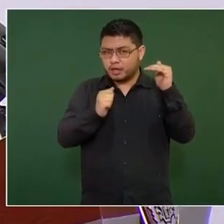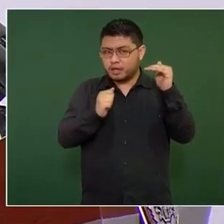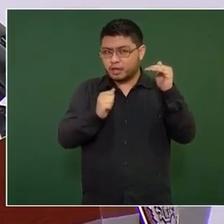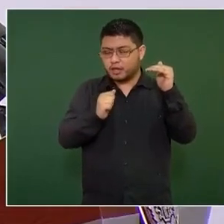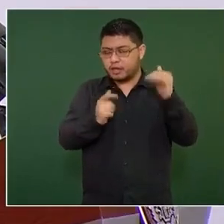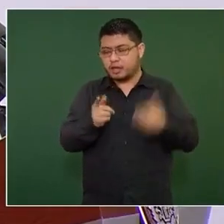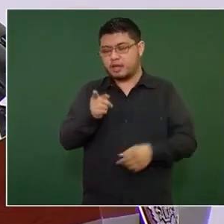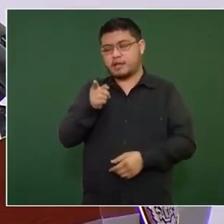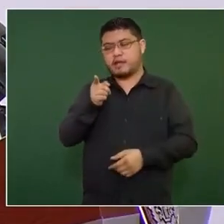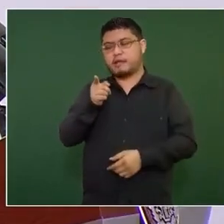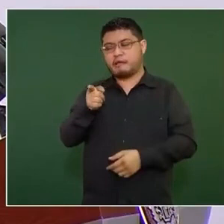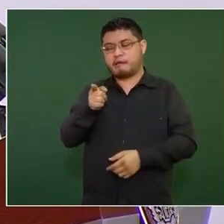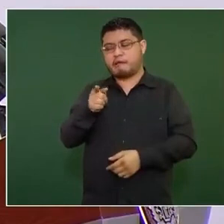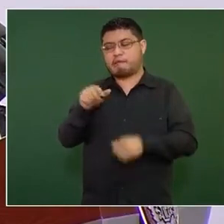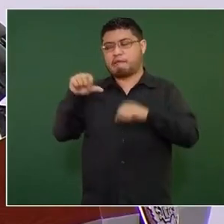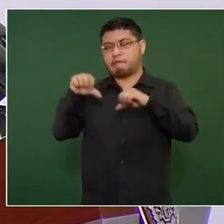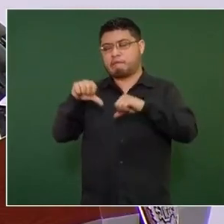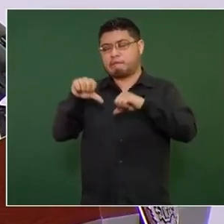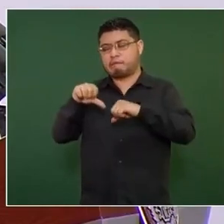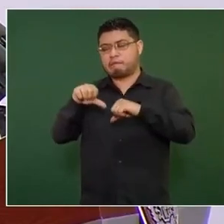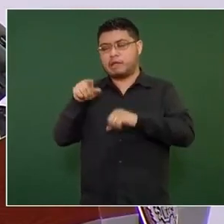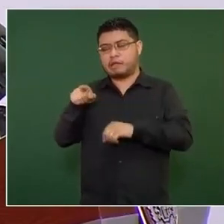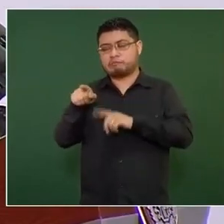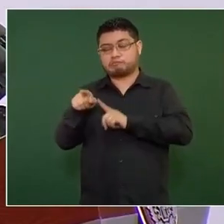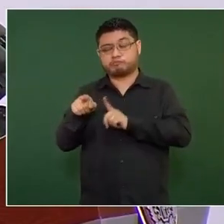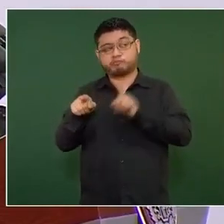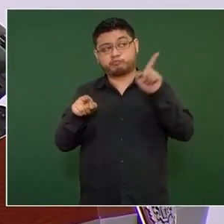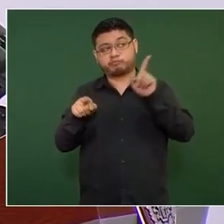mal a los de arriba.